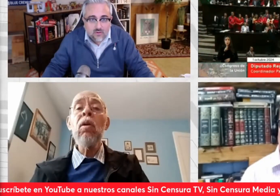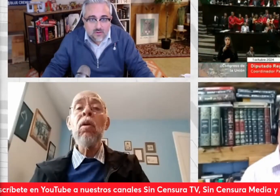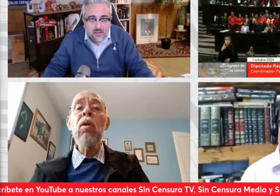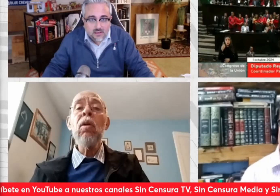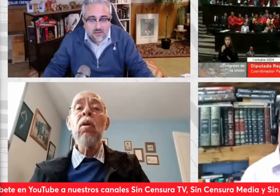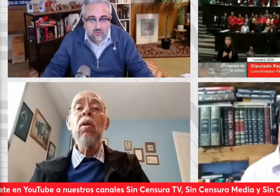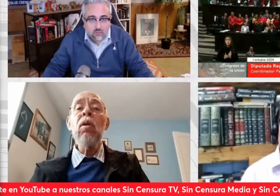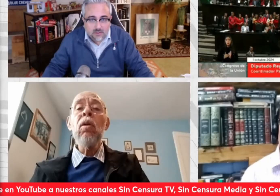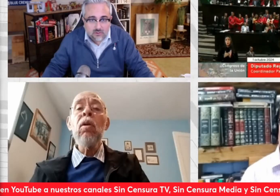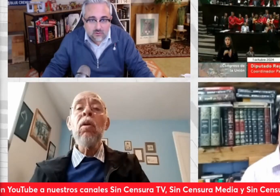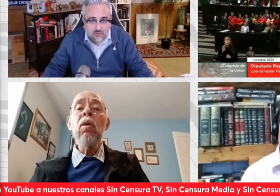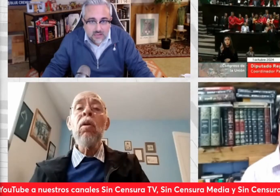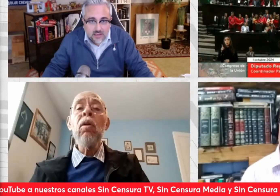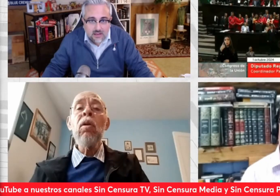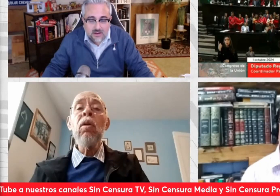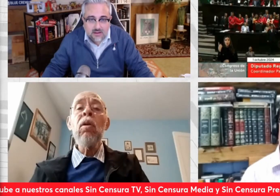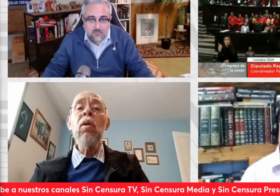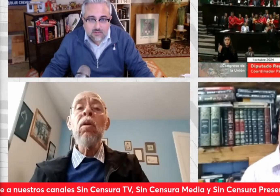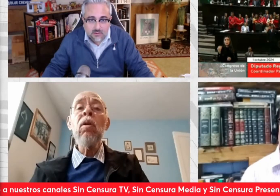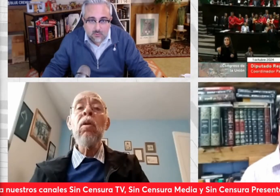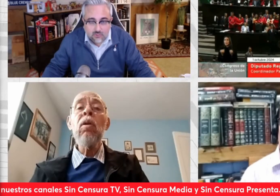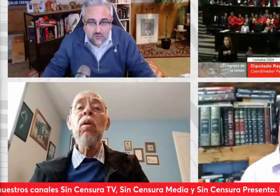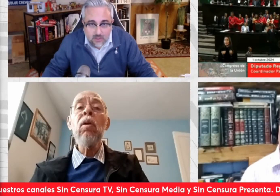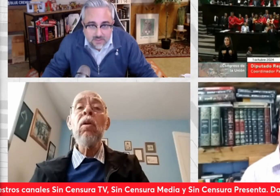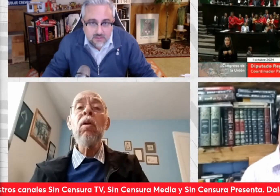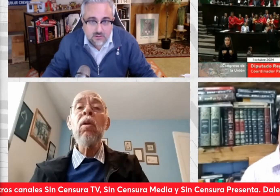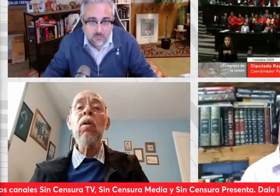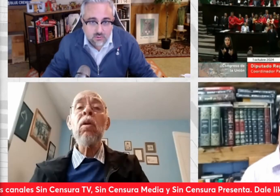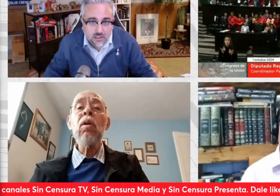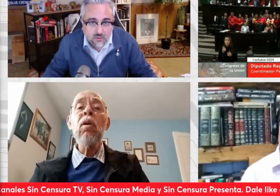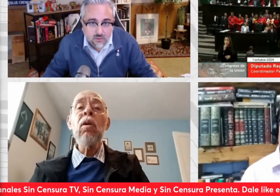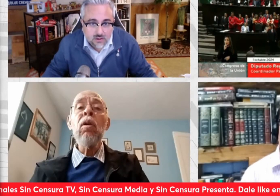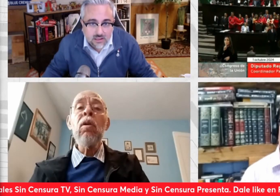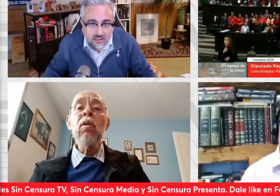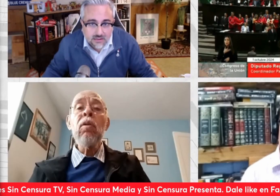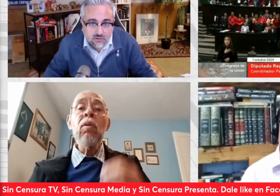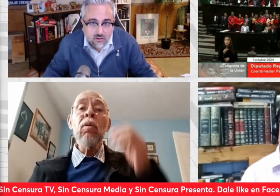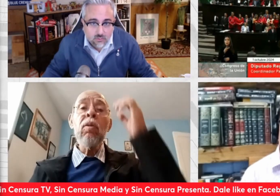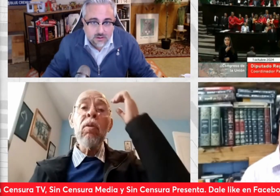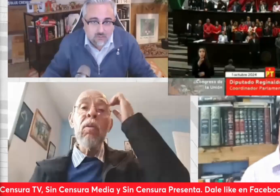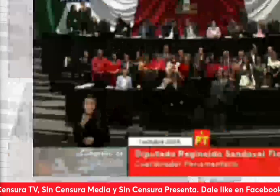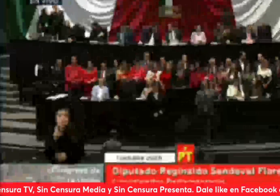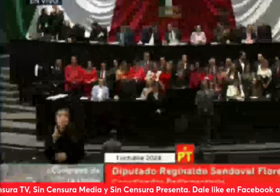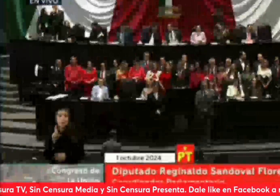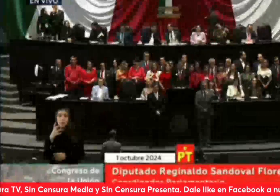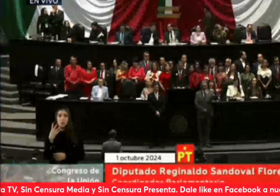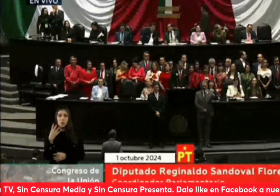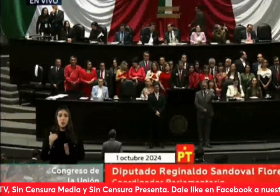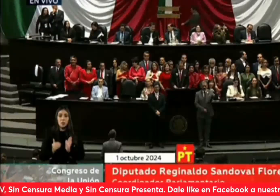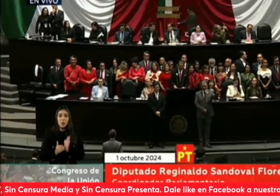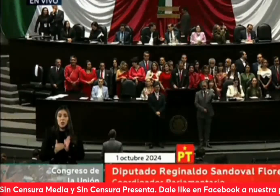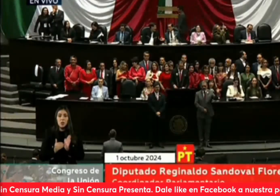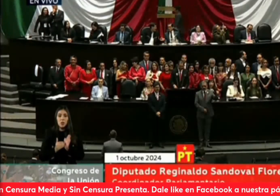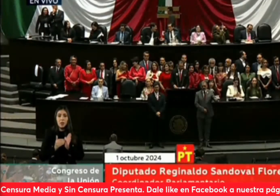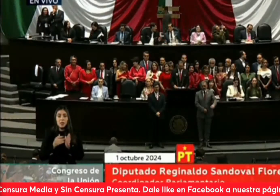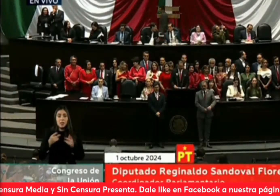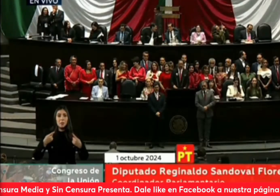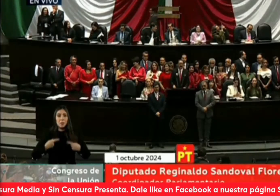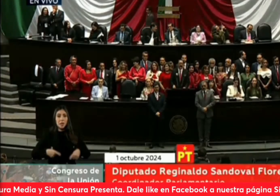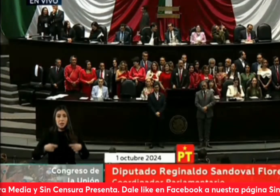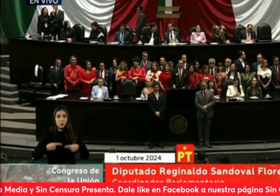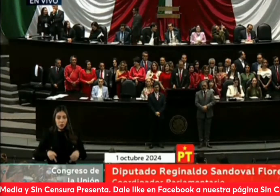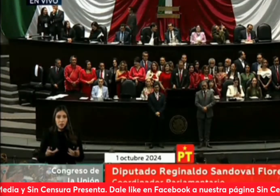Cruz. En estos momentos está pues el posicionamiento del diputado Reginaldo Sandoval Flores del Partido del